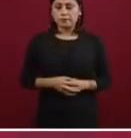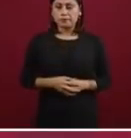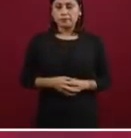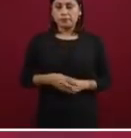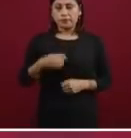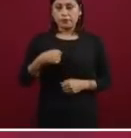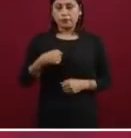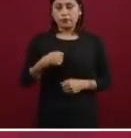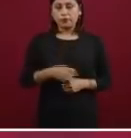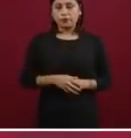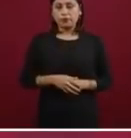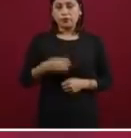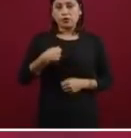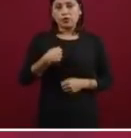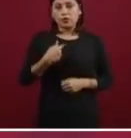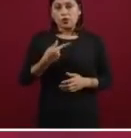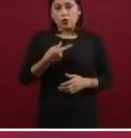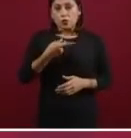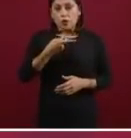aunque comete una indiscreción